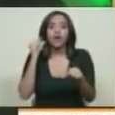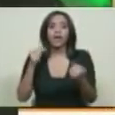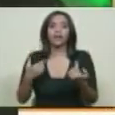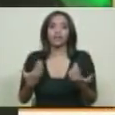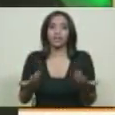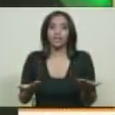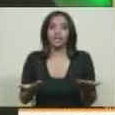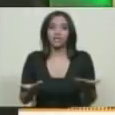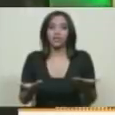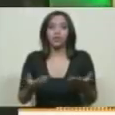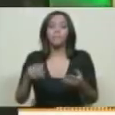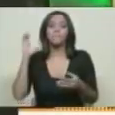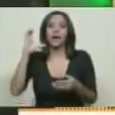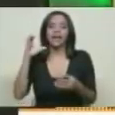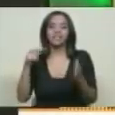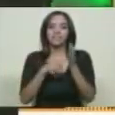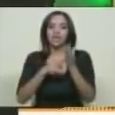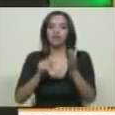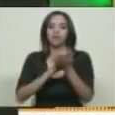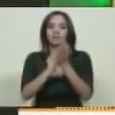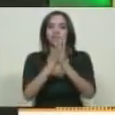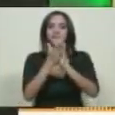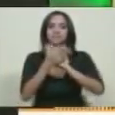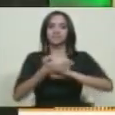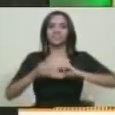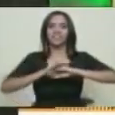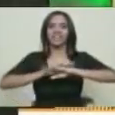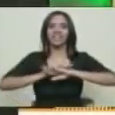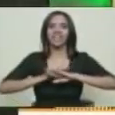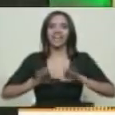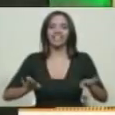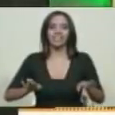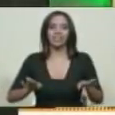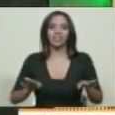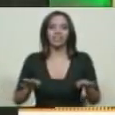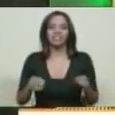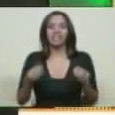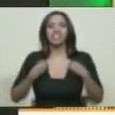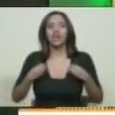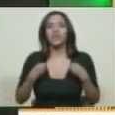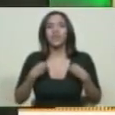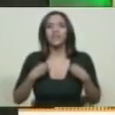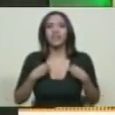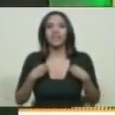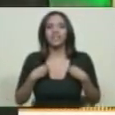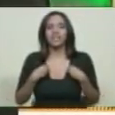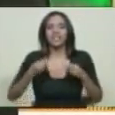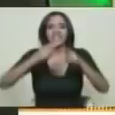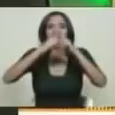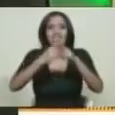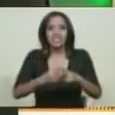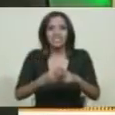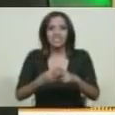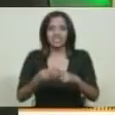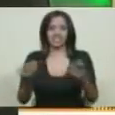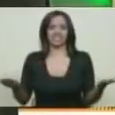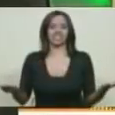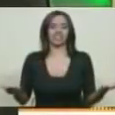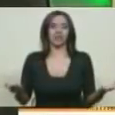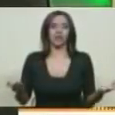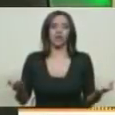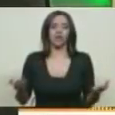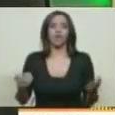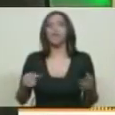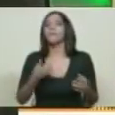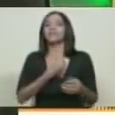desendeudado. Desendeudado porque... Claro. Y resulta que han estado viviendo del crédito que les dejó Cristina. Y hoy en día la